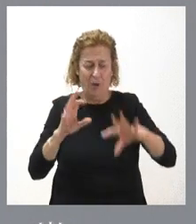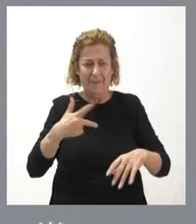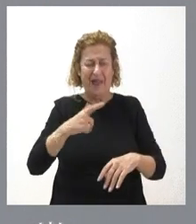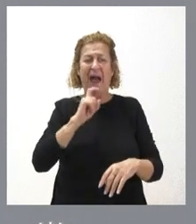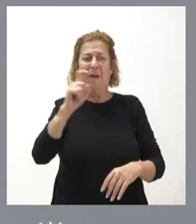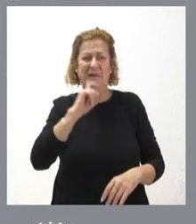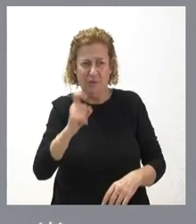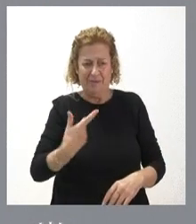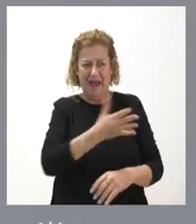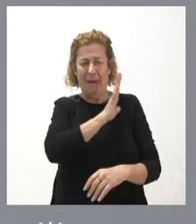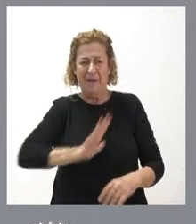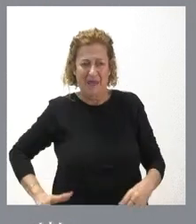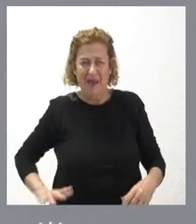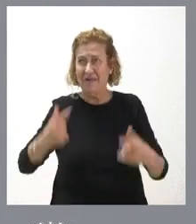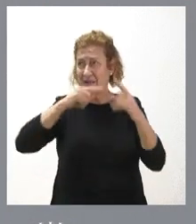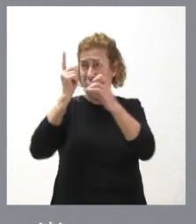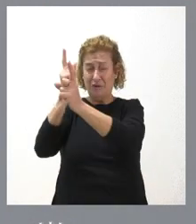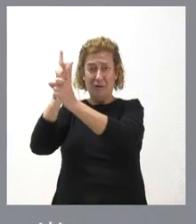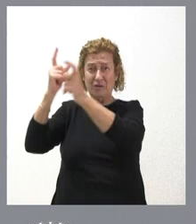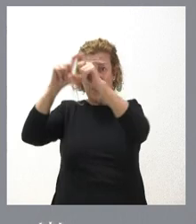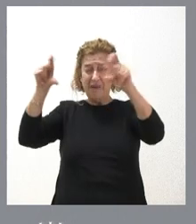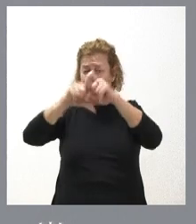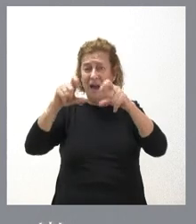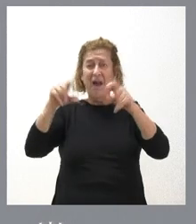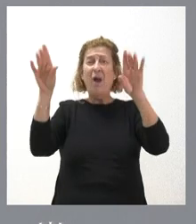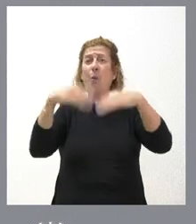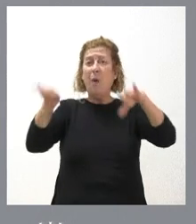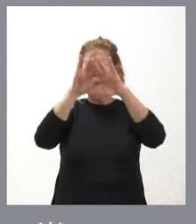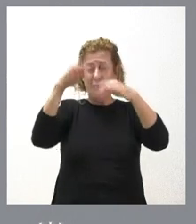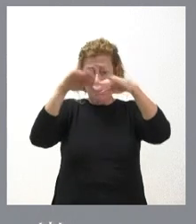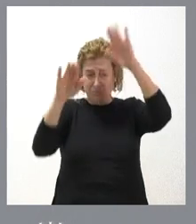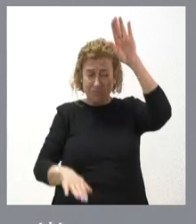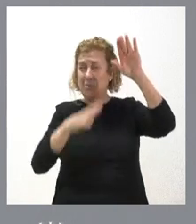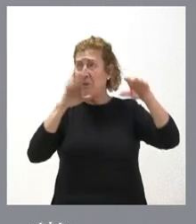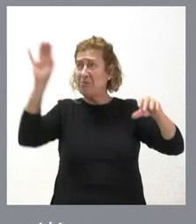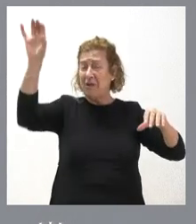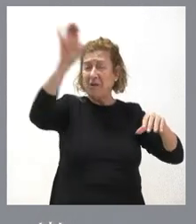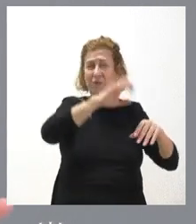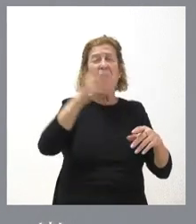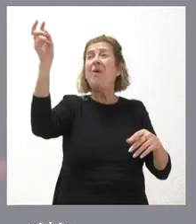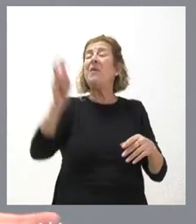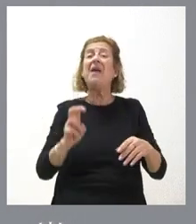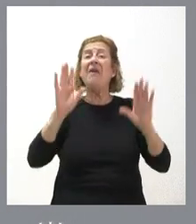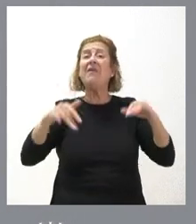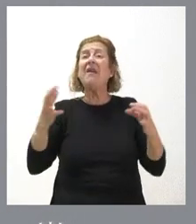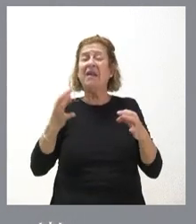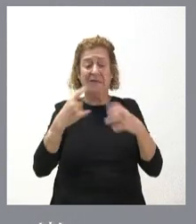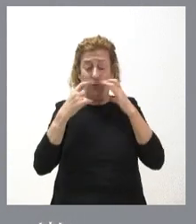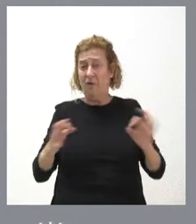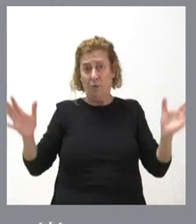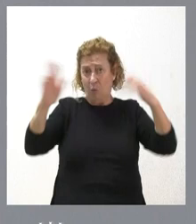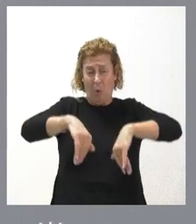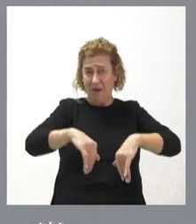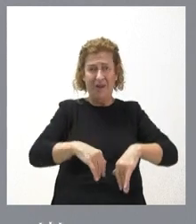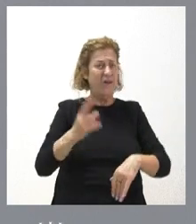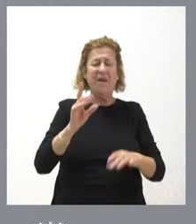amenazas hacia las empresas desigualdades entre territorios viene a crear En definitiva inseguridad y no hay peor